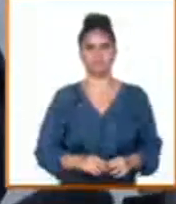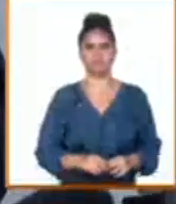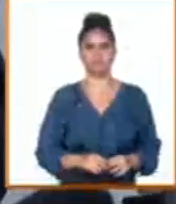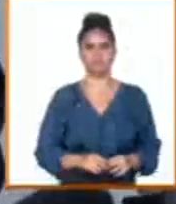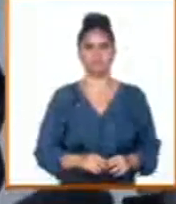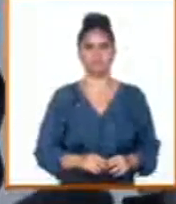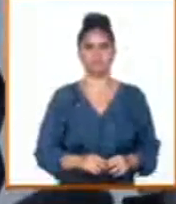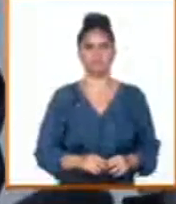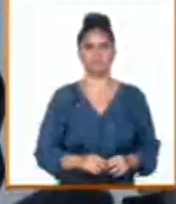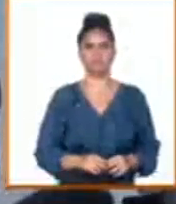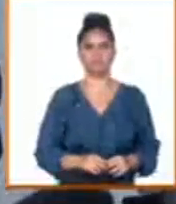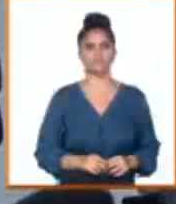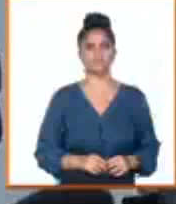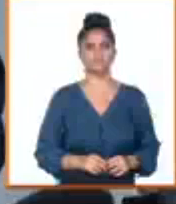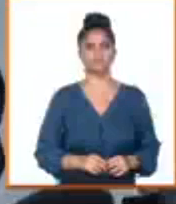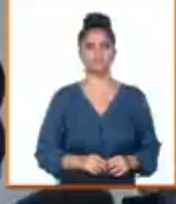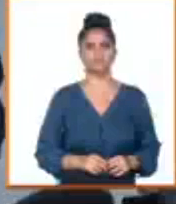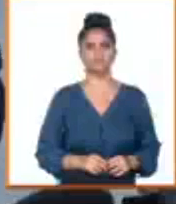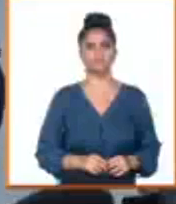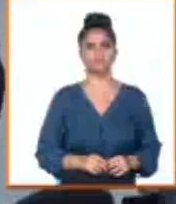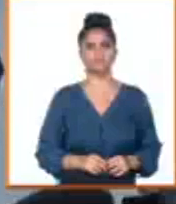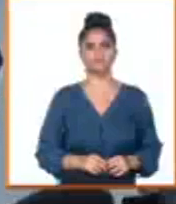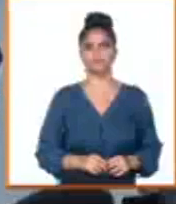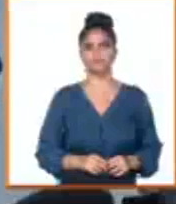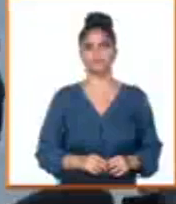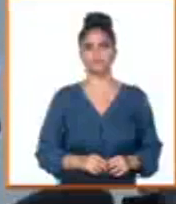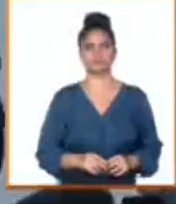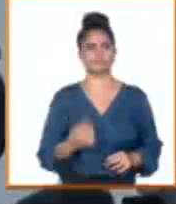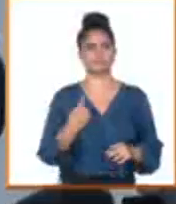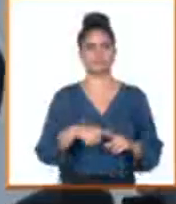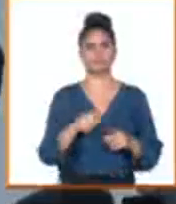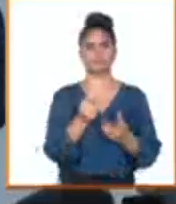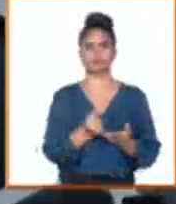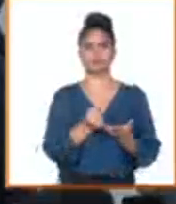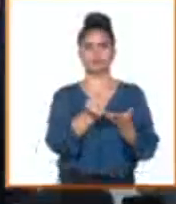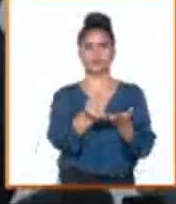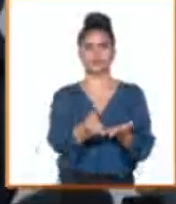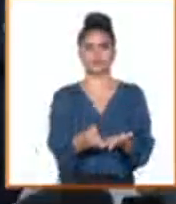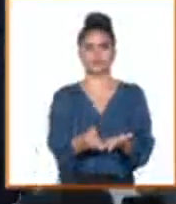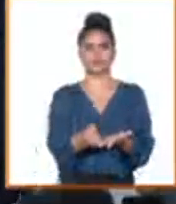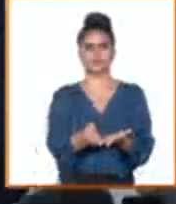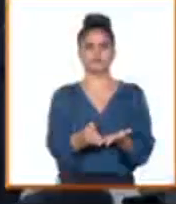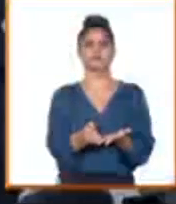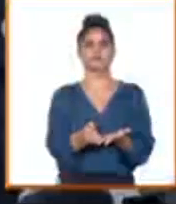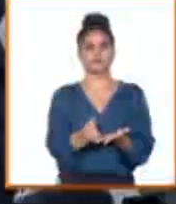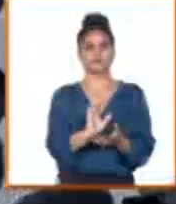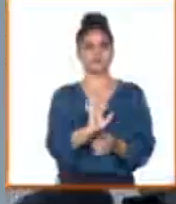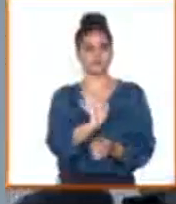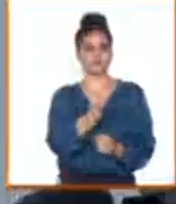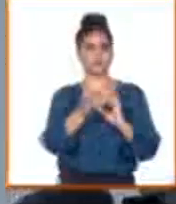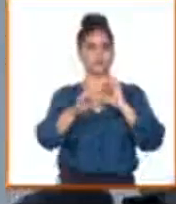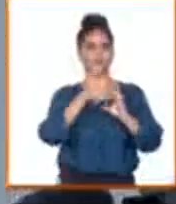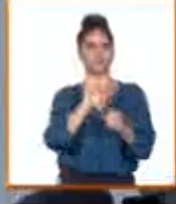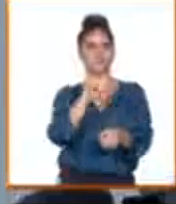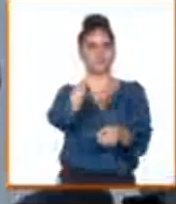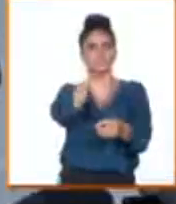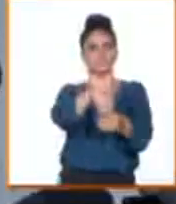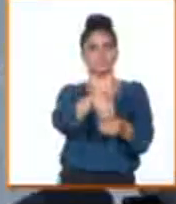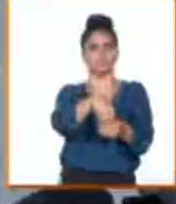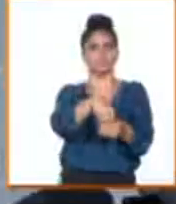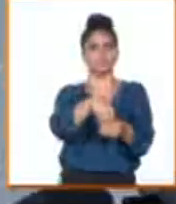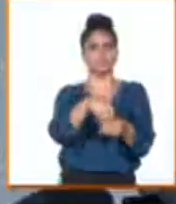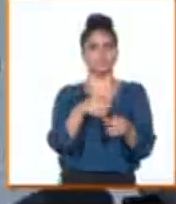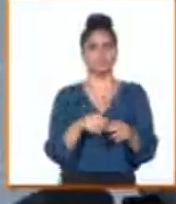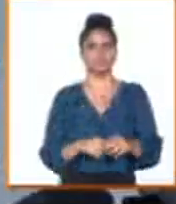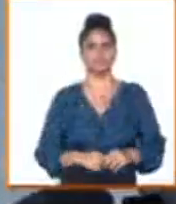el máximo jefe tiene que ayudar y entender que tiene que gestionar la comunicación interna. El principal recurso de